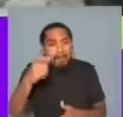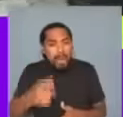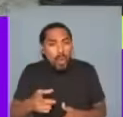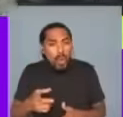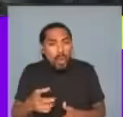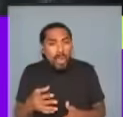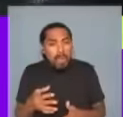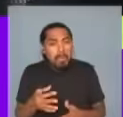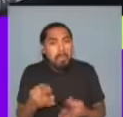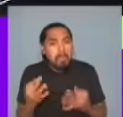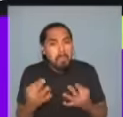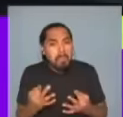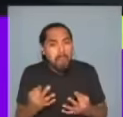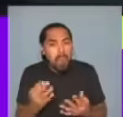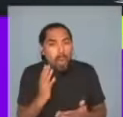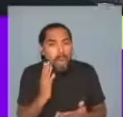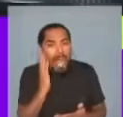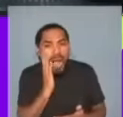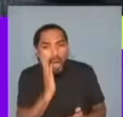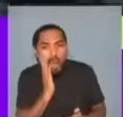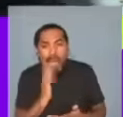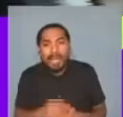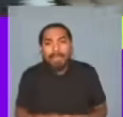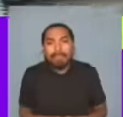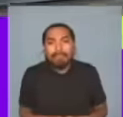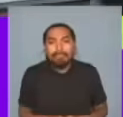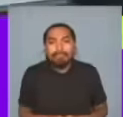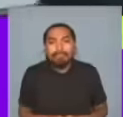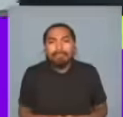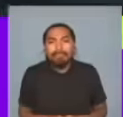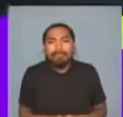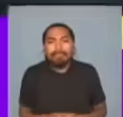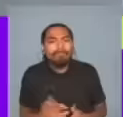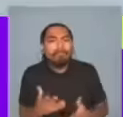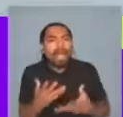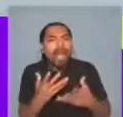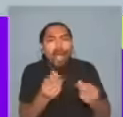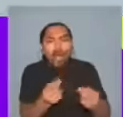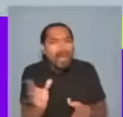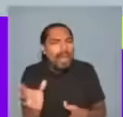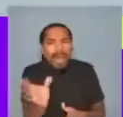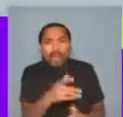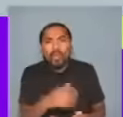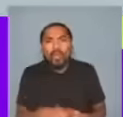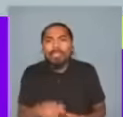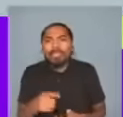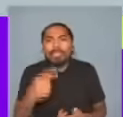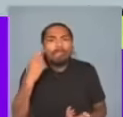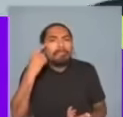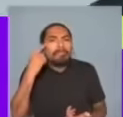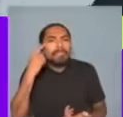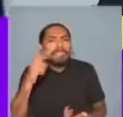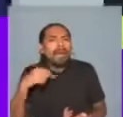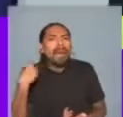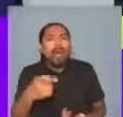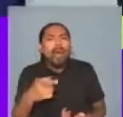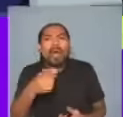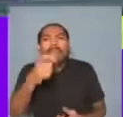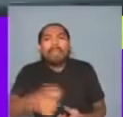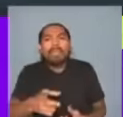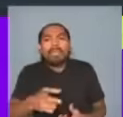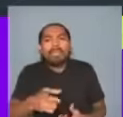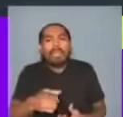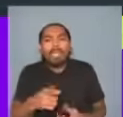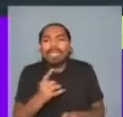hecha que uno acostumbra cuando despide a alguien. Una persona que pensaba mucho más en el otro y a veces que en